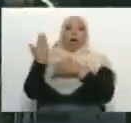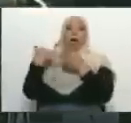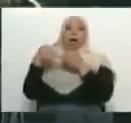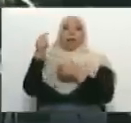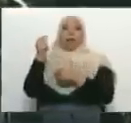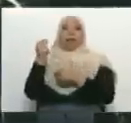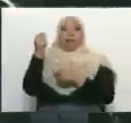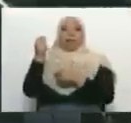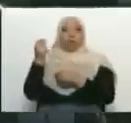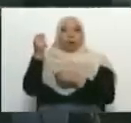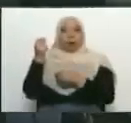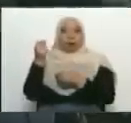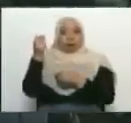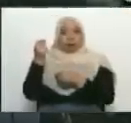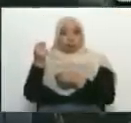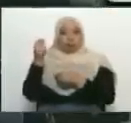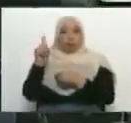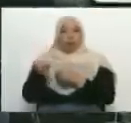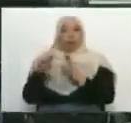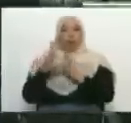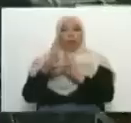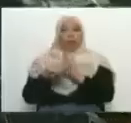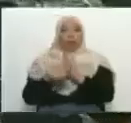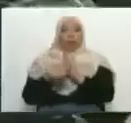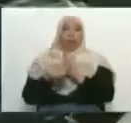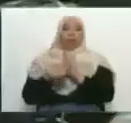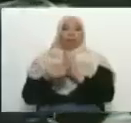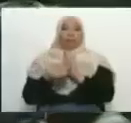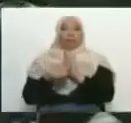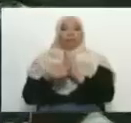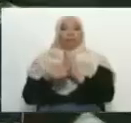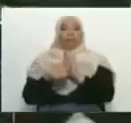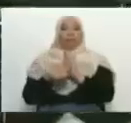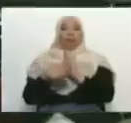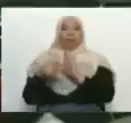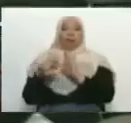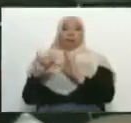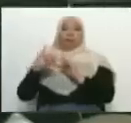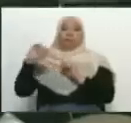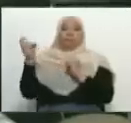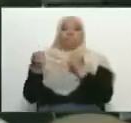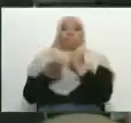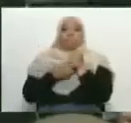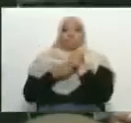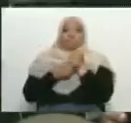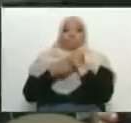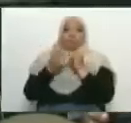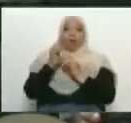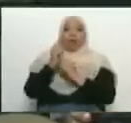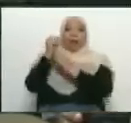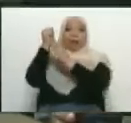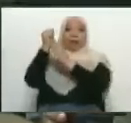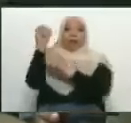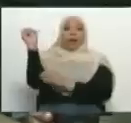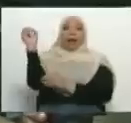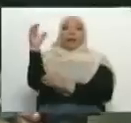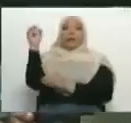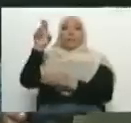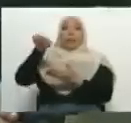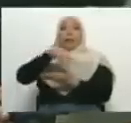criminal, ladrón, Juan Guaidó, estaba a la cabeza del Parlamento venezolano en aquella